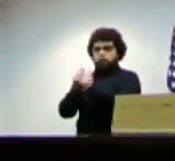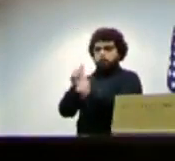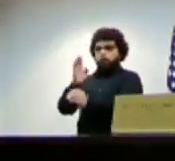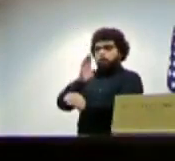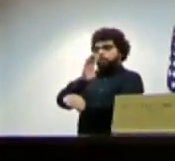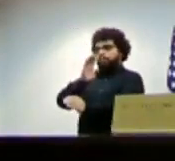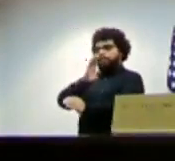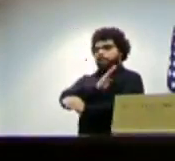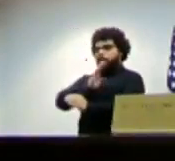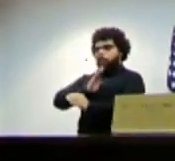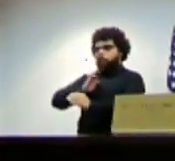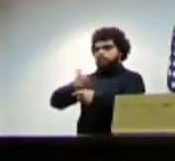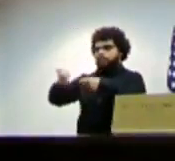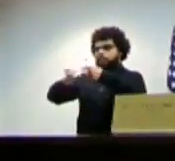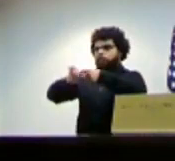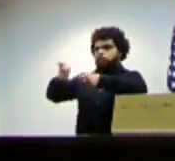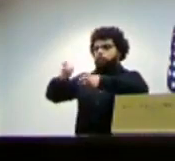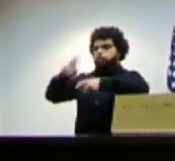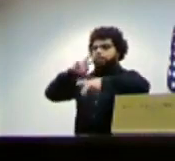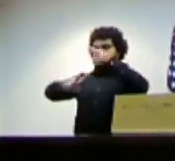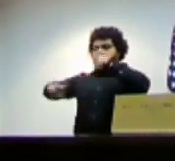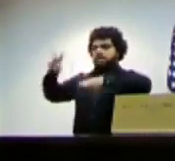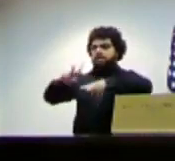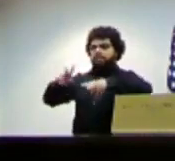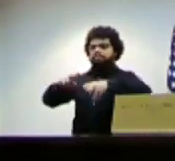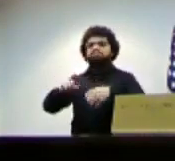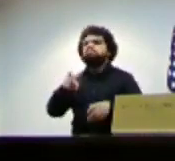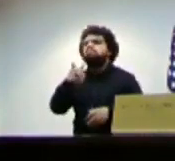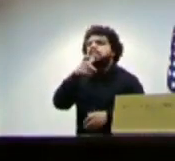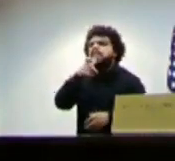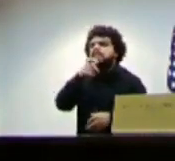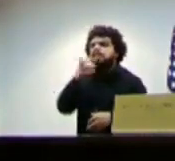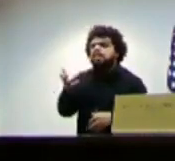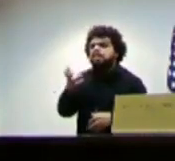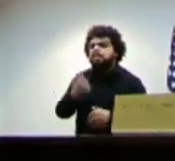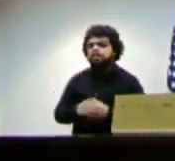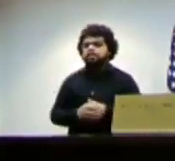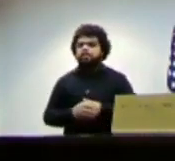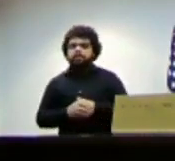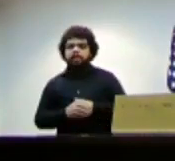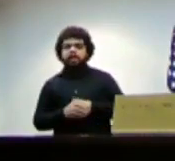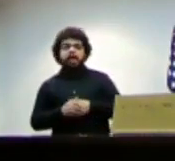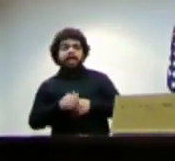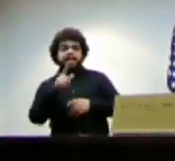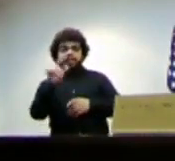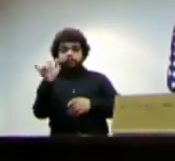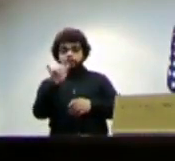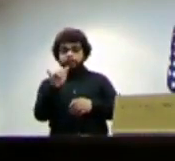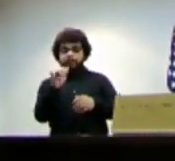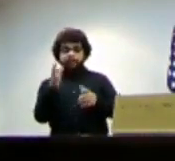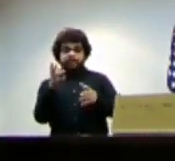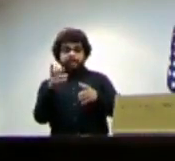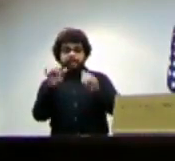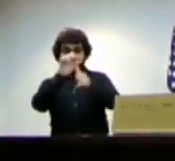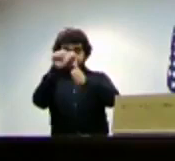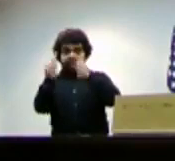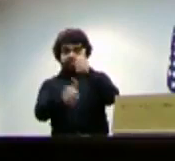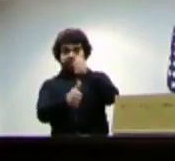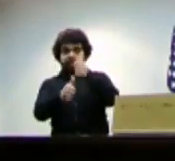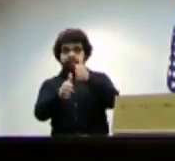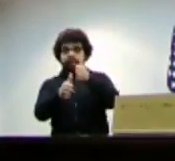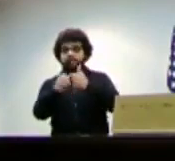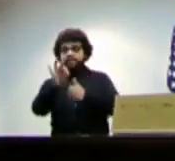Supervisión Fiscal. ¿Quién es por nosotros mismos? ¿Qué es eso? Eso lo prepara el subdirector ejecutivo Fernando Padilla Padilla, aquí